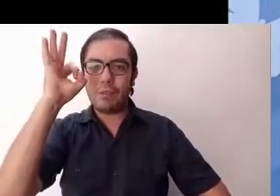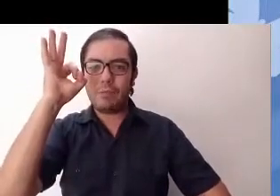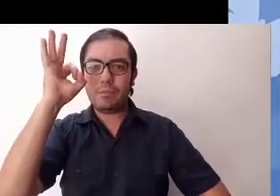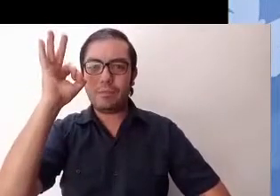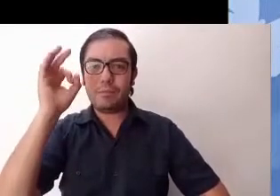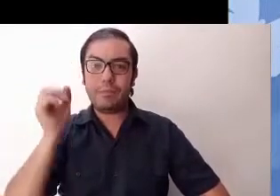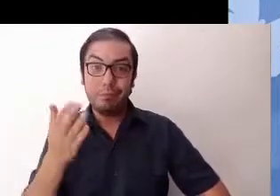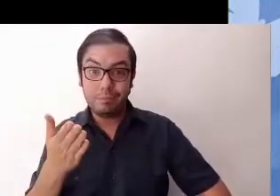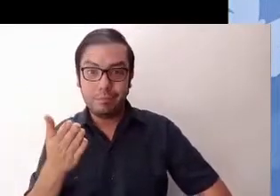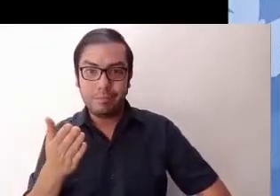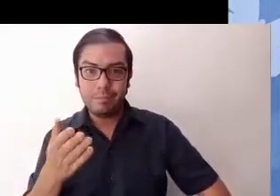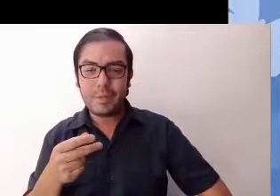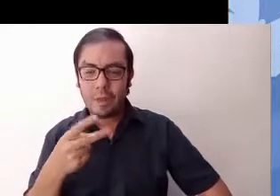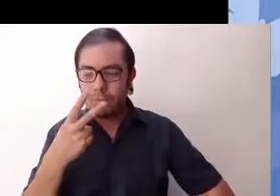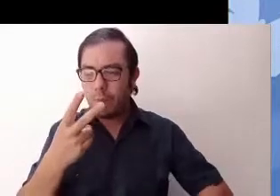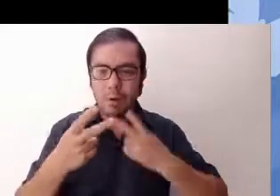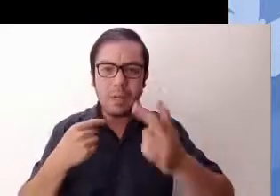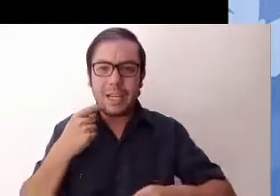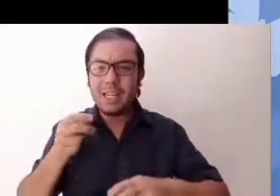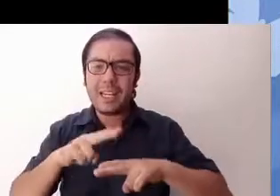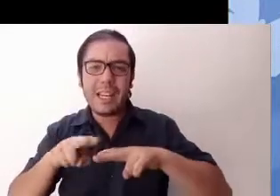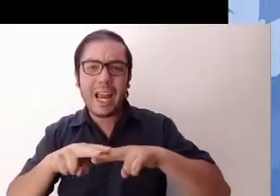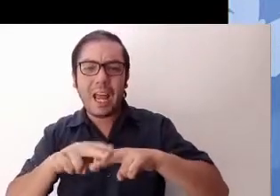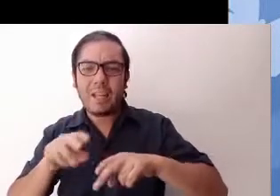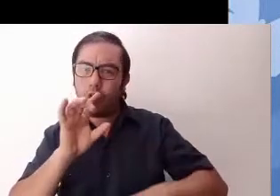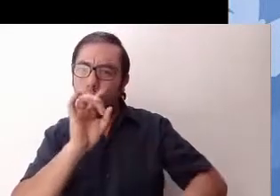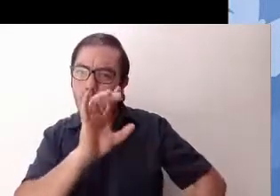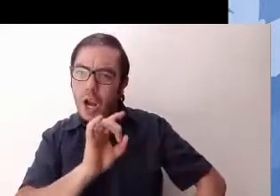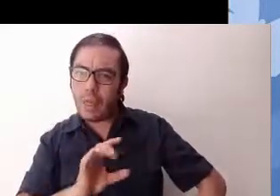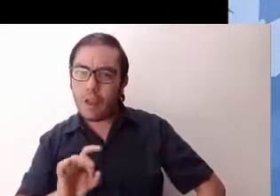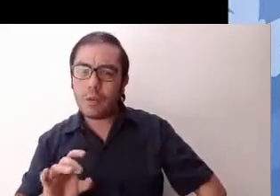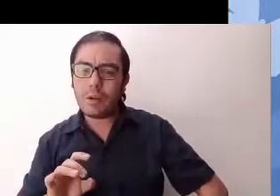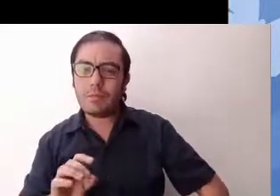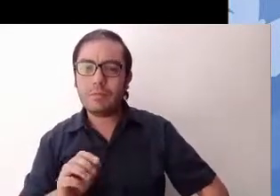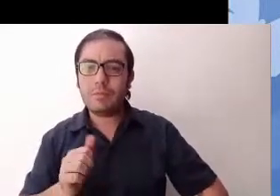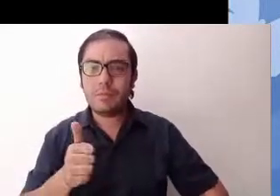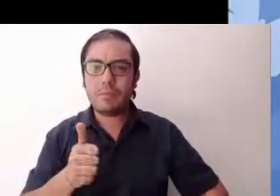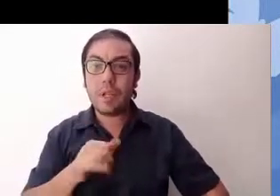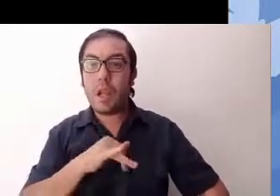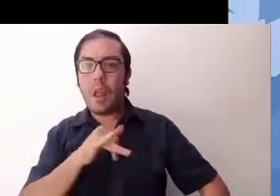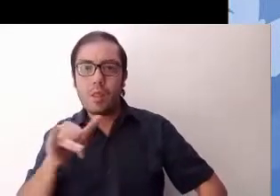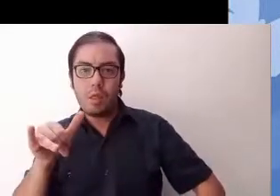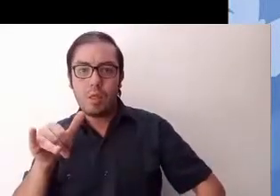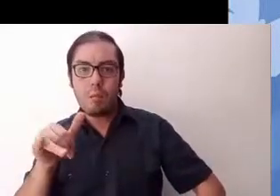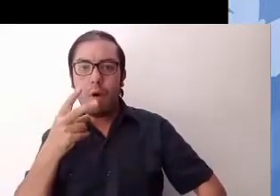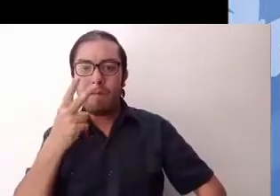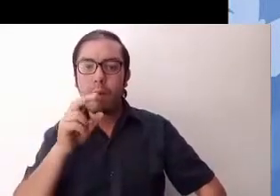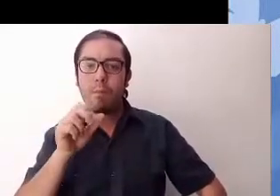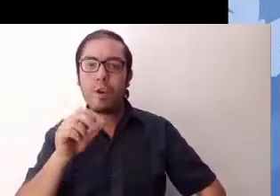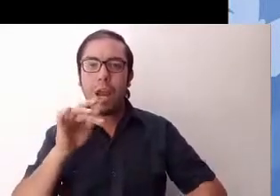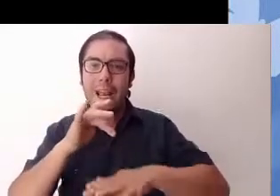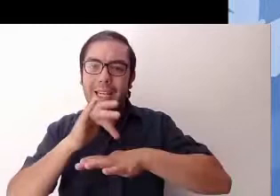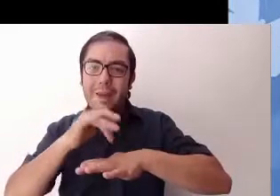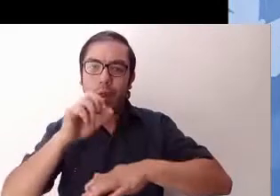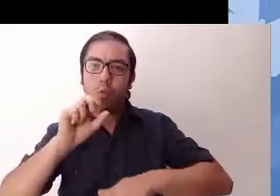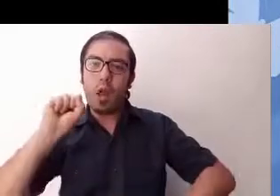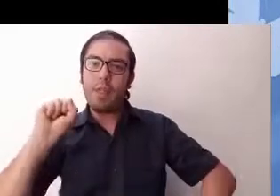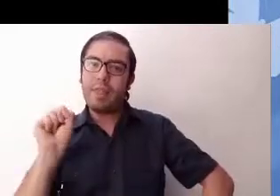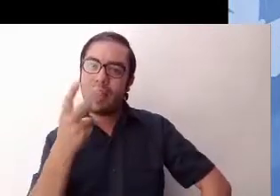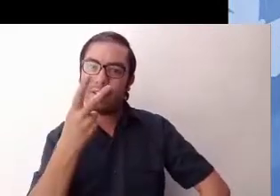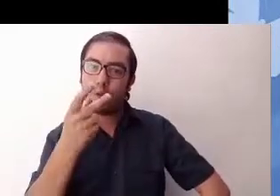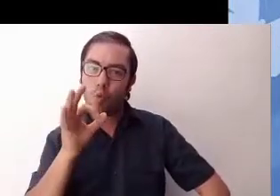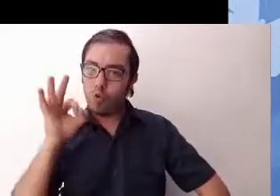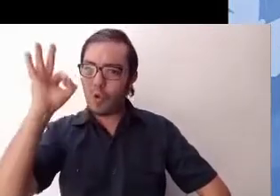primero. Luego tenemos la quemadura de segundo grado, que son quemaduras mucho más complejas. Hay lesiones en capas